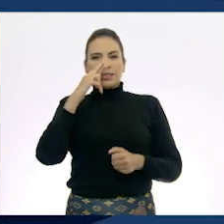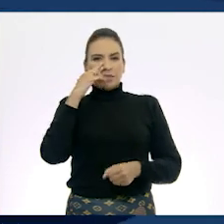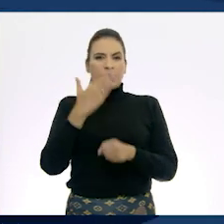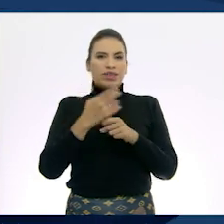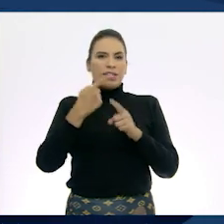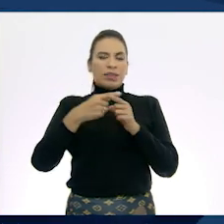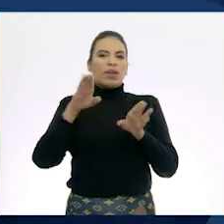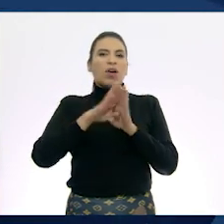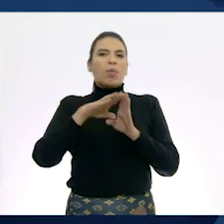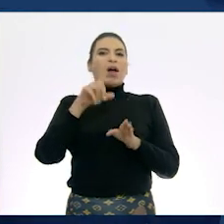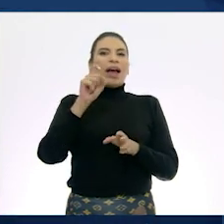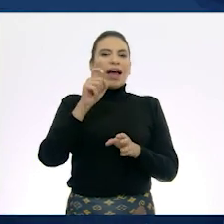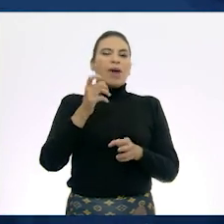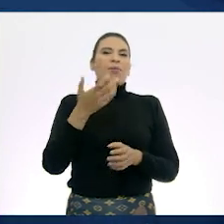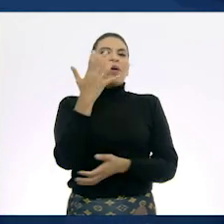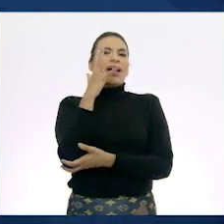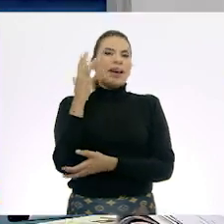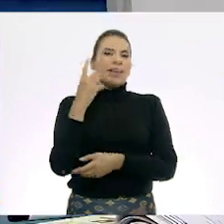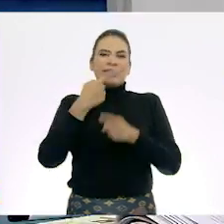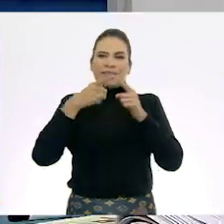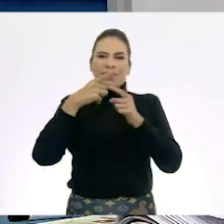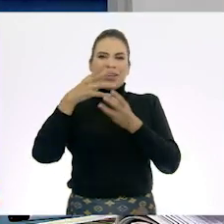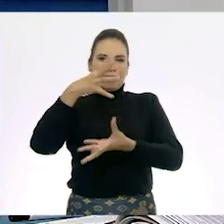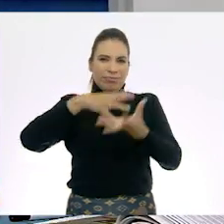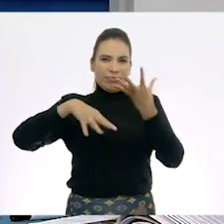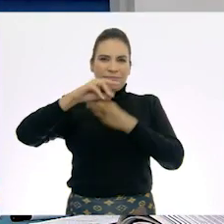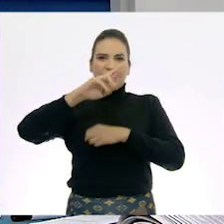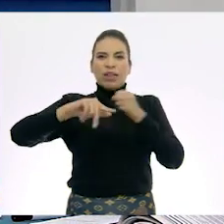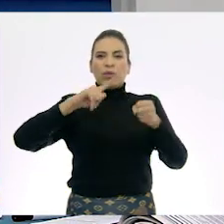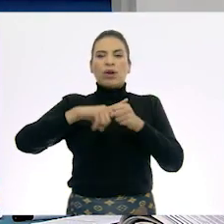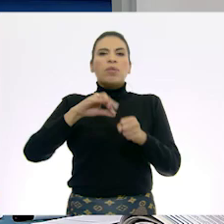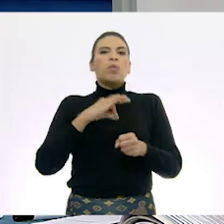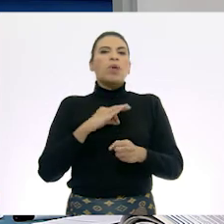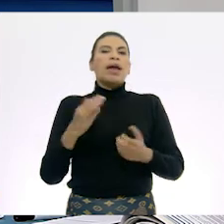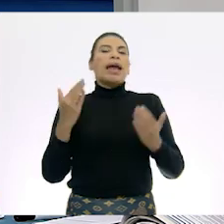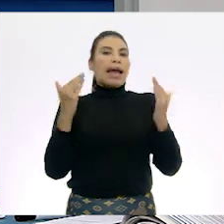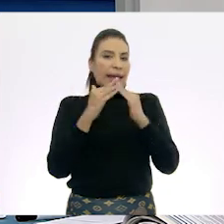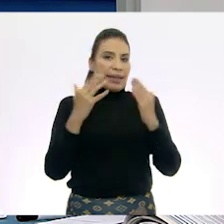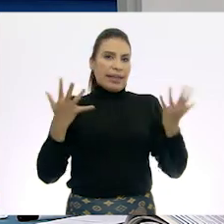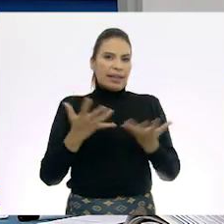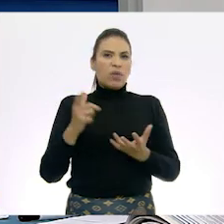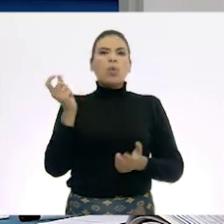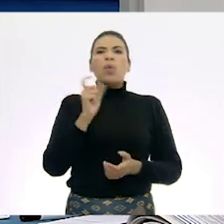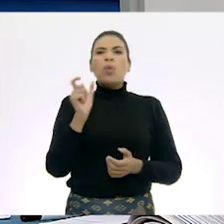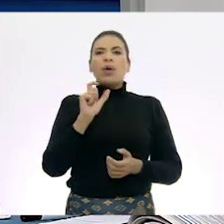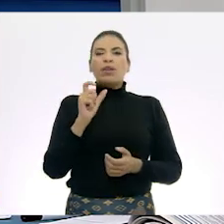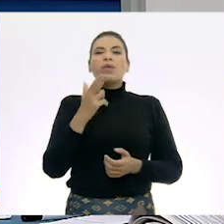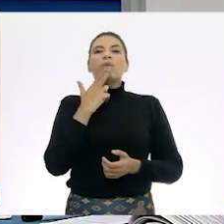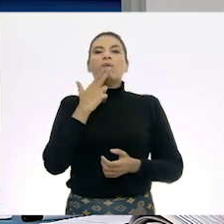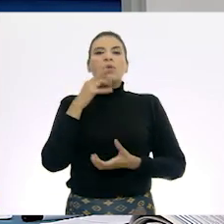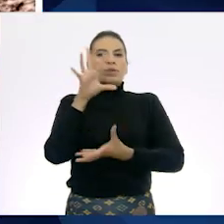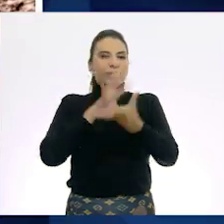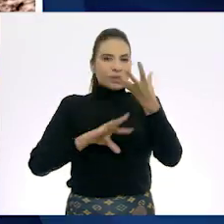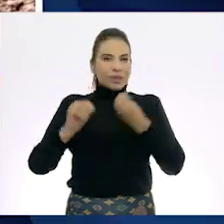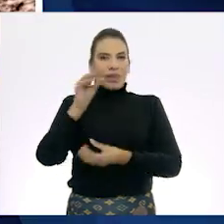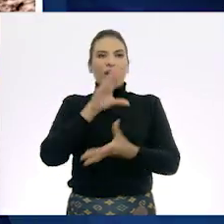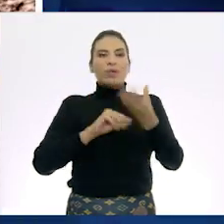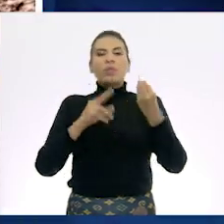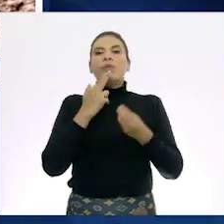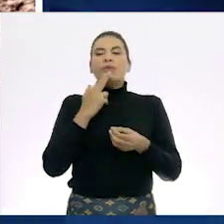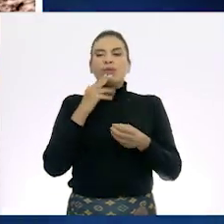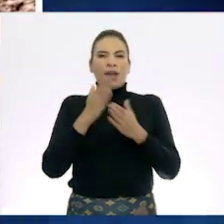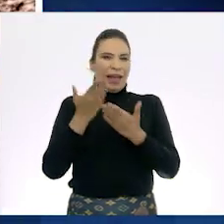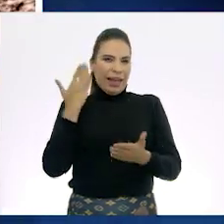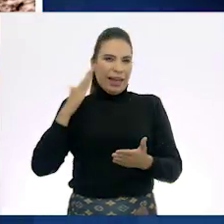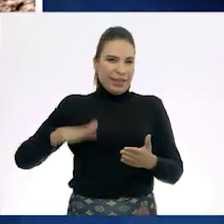los recursos naturales? Pues mira, aquí nosotros lo podemos hacer desde casa cuando reutilizamos. Uh-huh. Y como bien